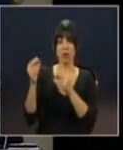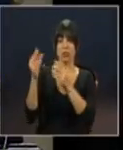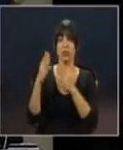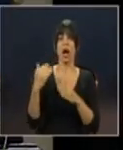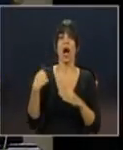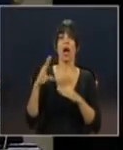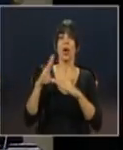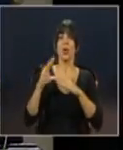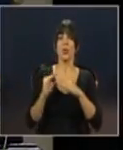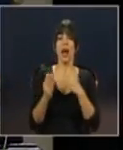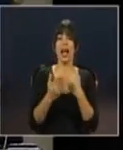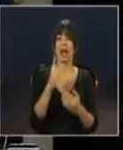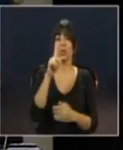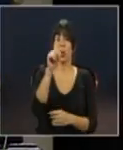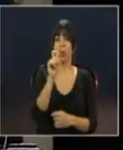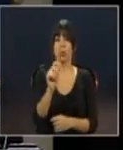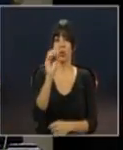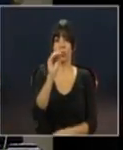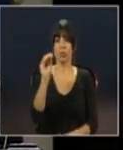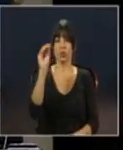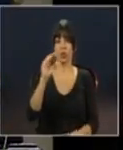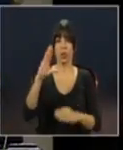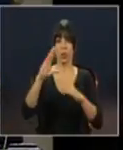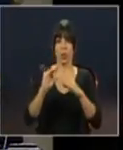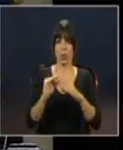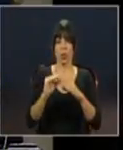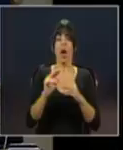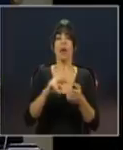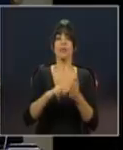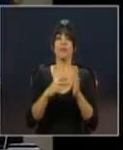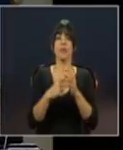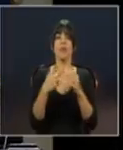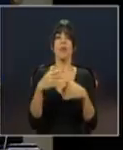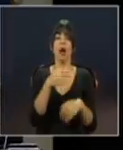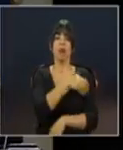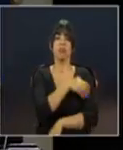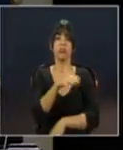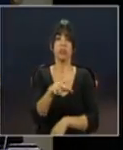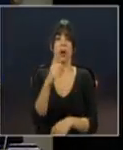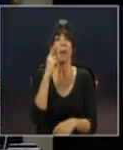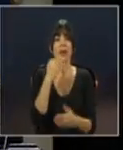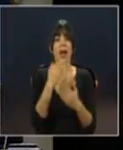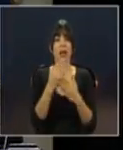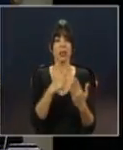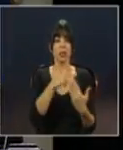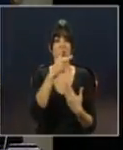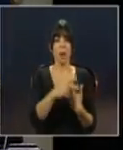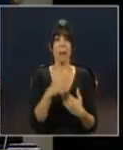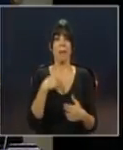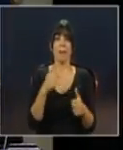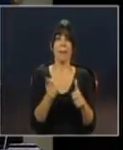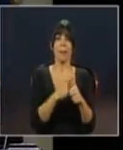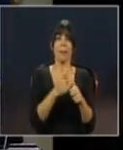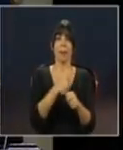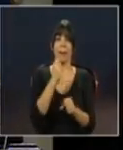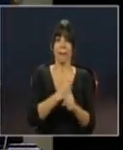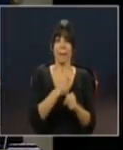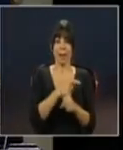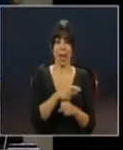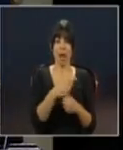descenso de casi un punto porcentual que creemos se verá fortalecido gracias al programa Mi Primer Empleo, que ha logrado